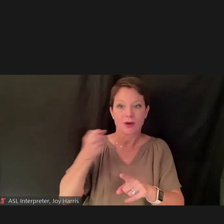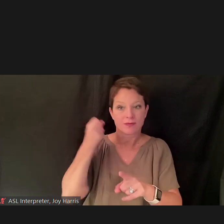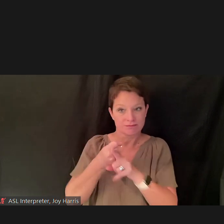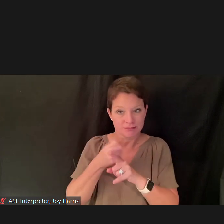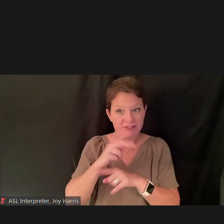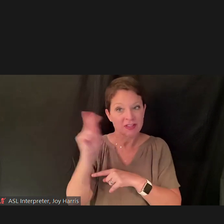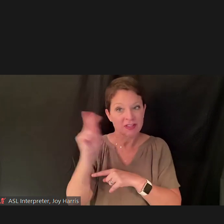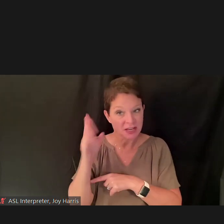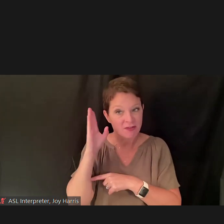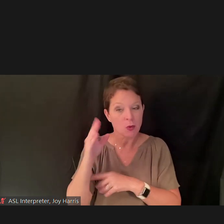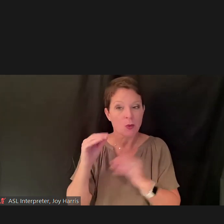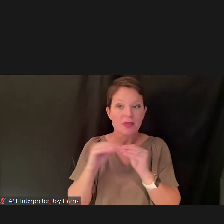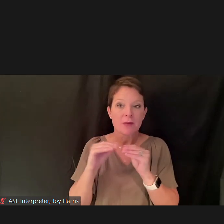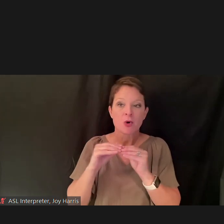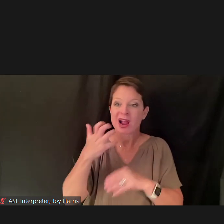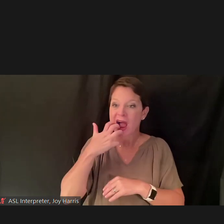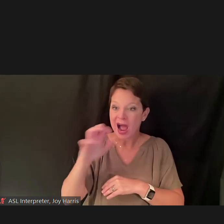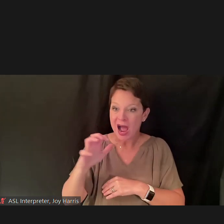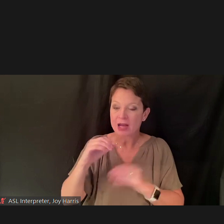climático